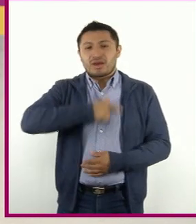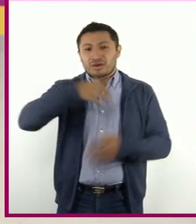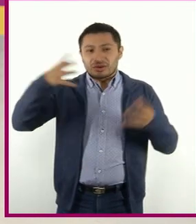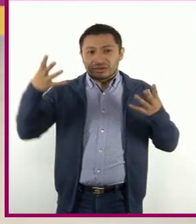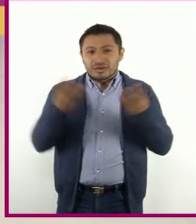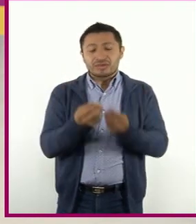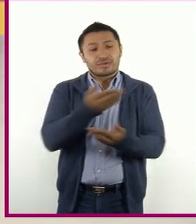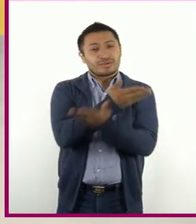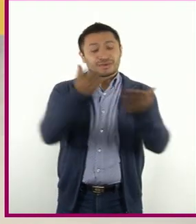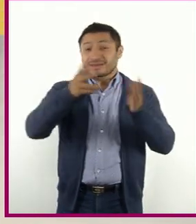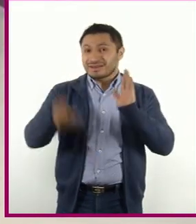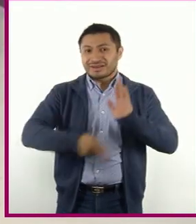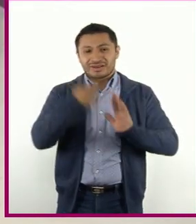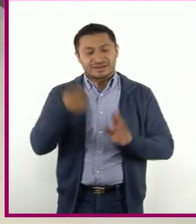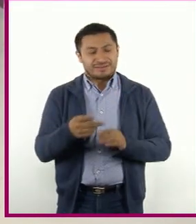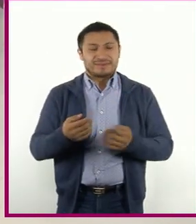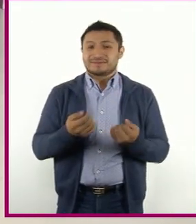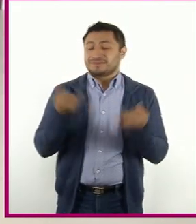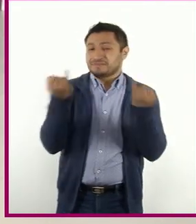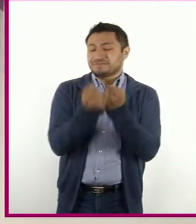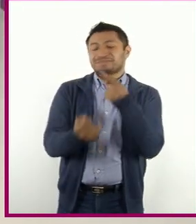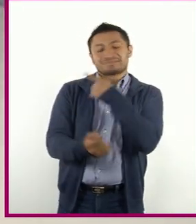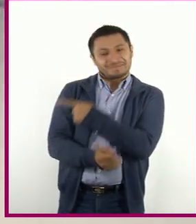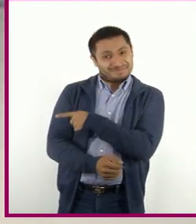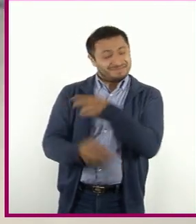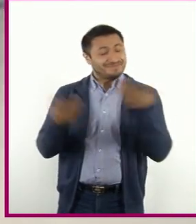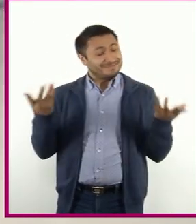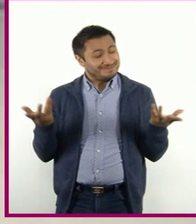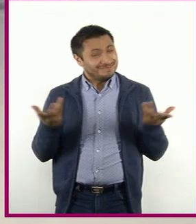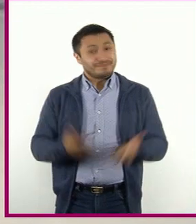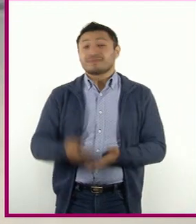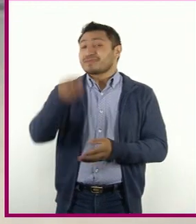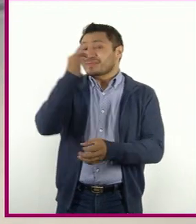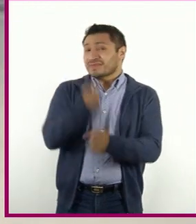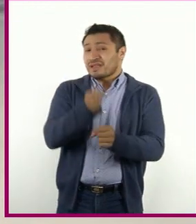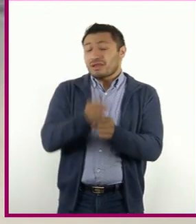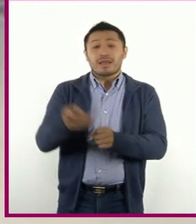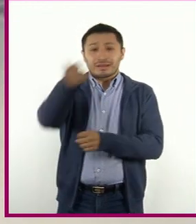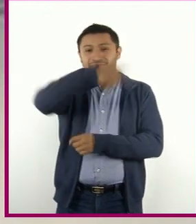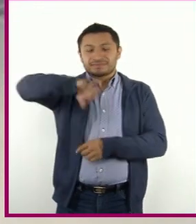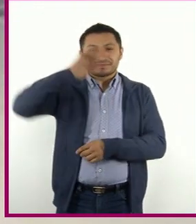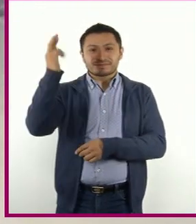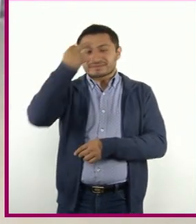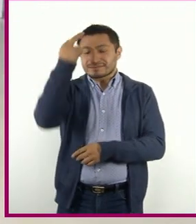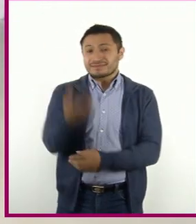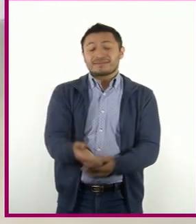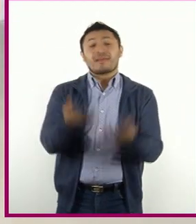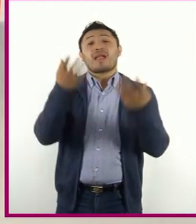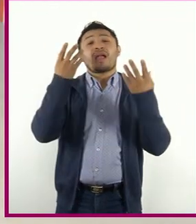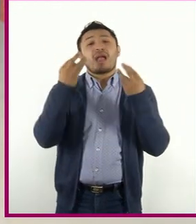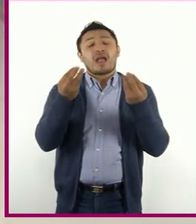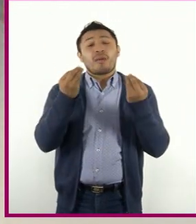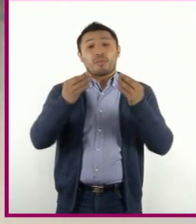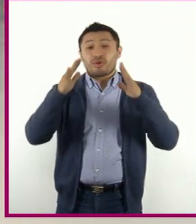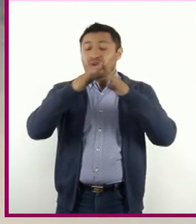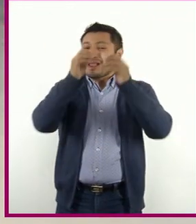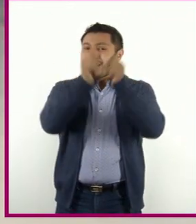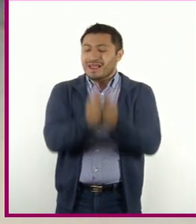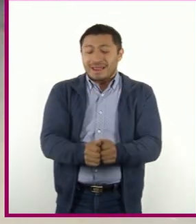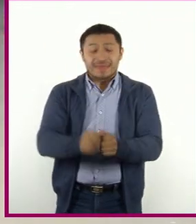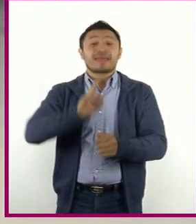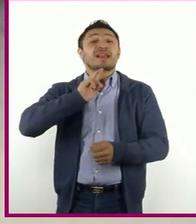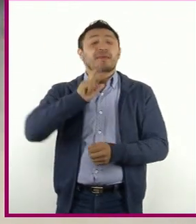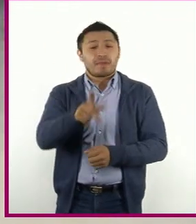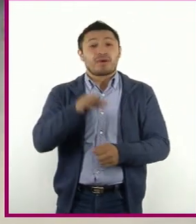con ustedes y contigo, Efraín. Antes de empezar, les recordamos que mantenerse en casa los protege